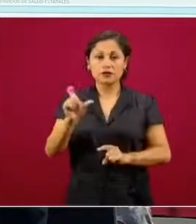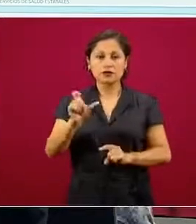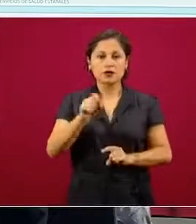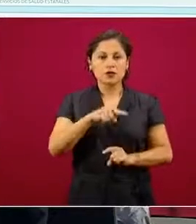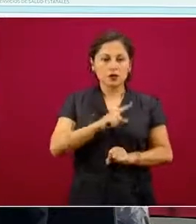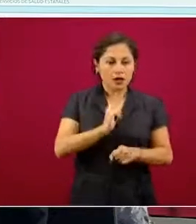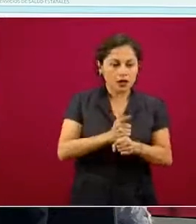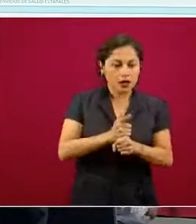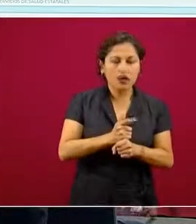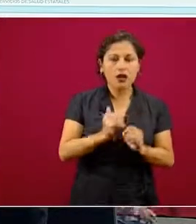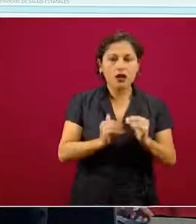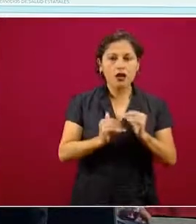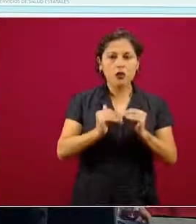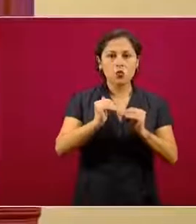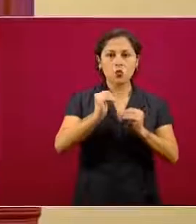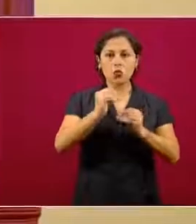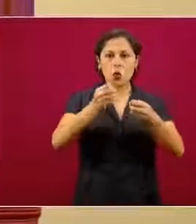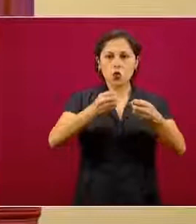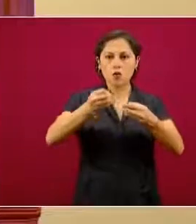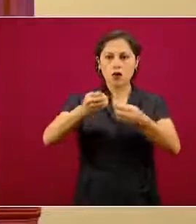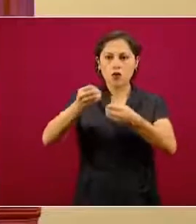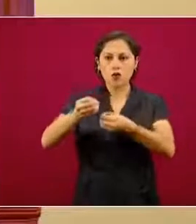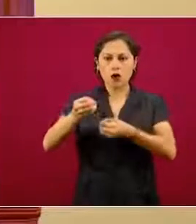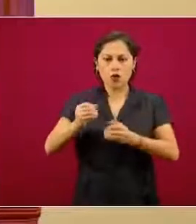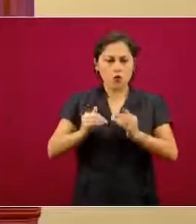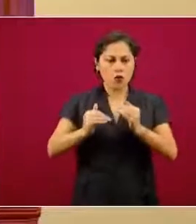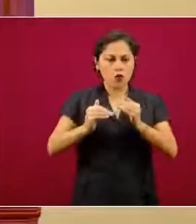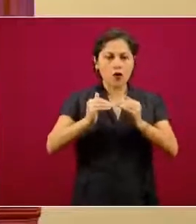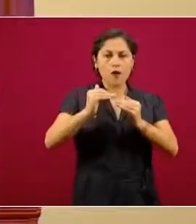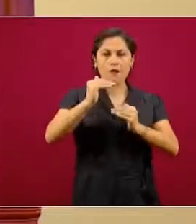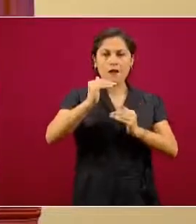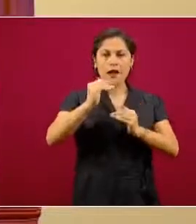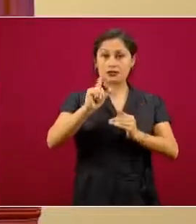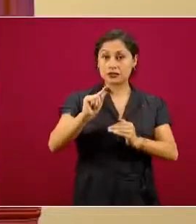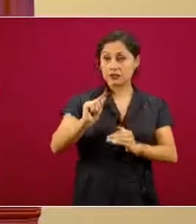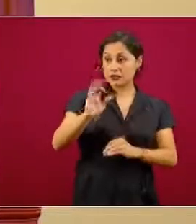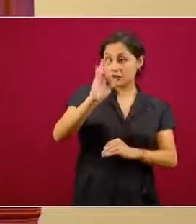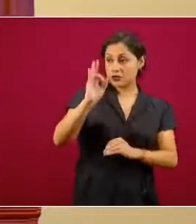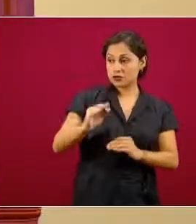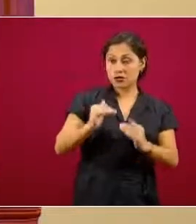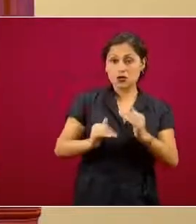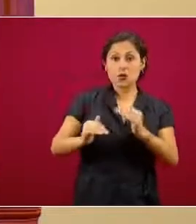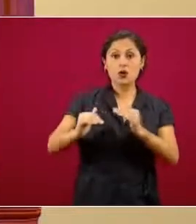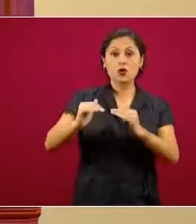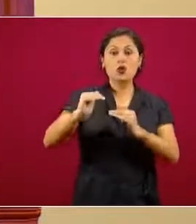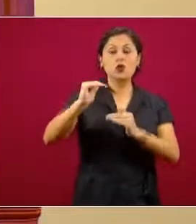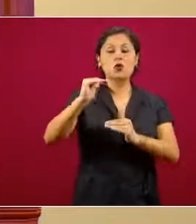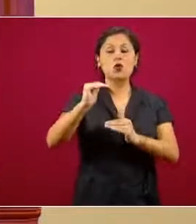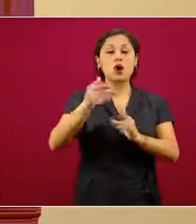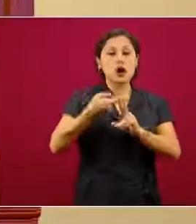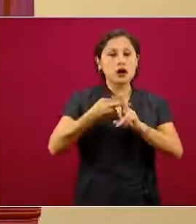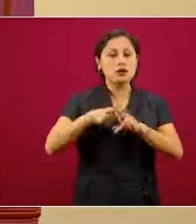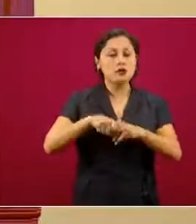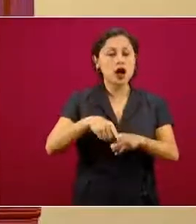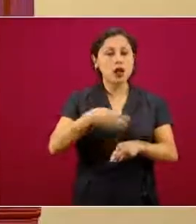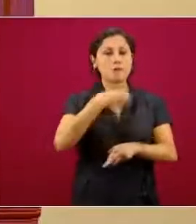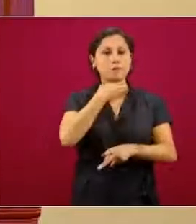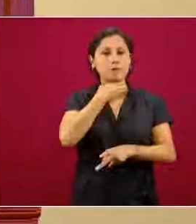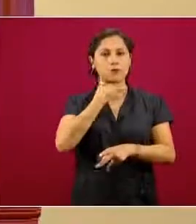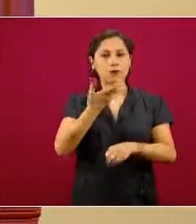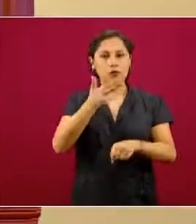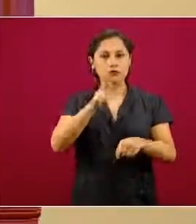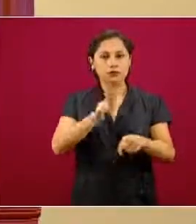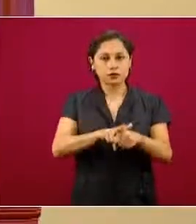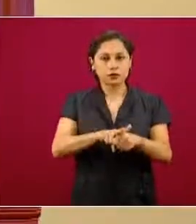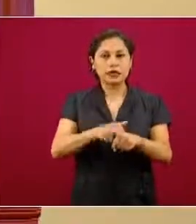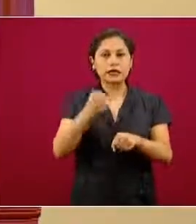por encima del nivel de riesgo de seguridad, de este 70%, o empieza a haber una saturación, es ahí donde se debe de